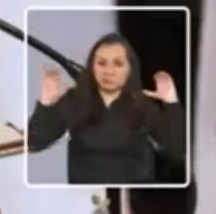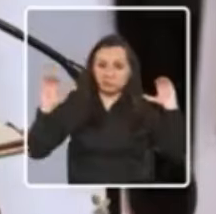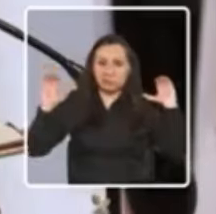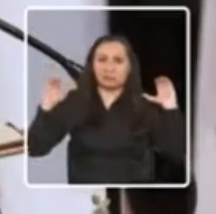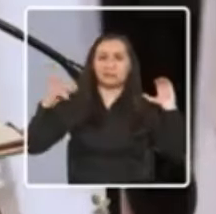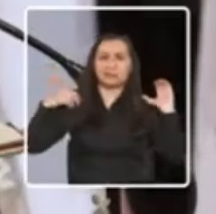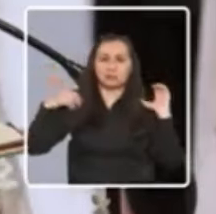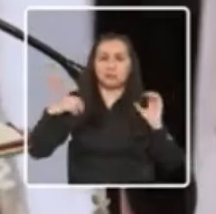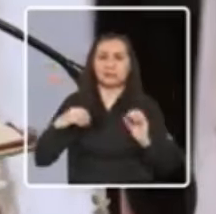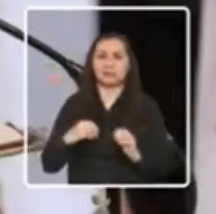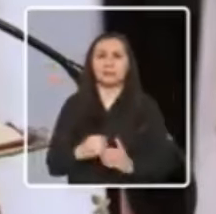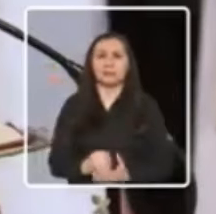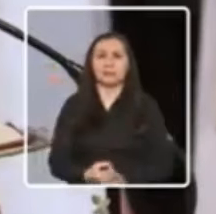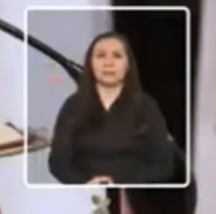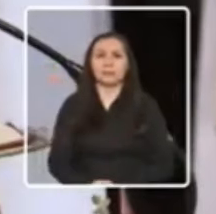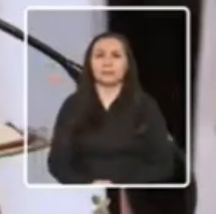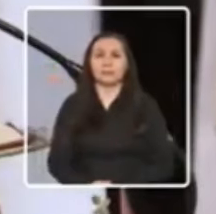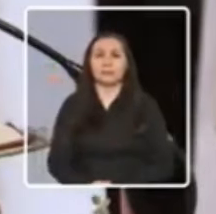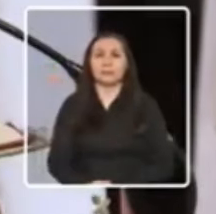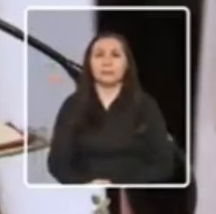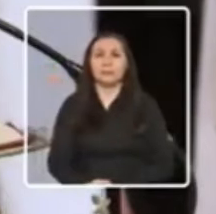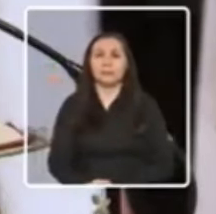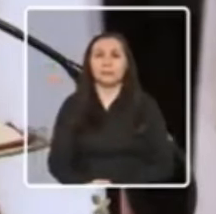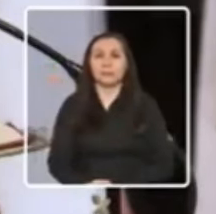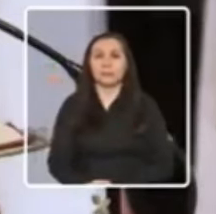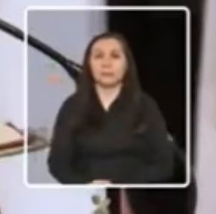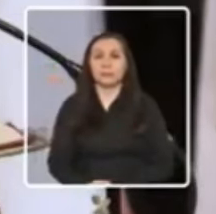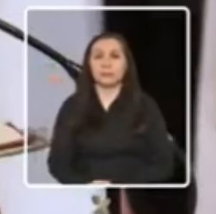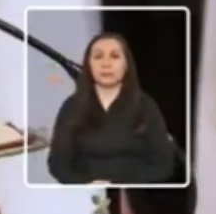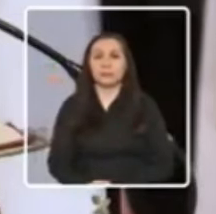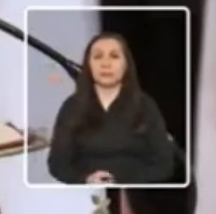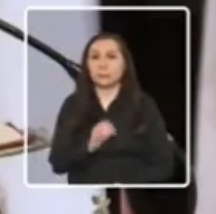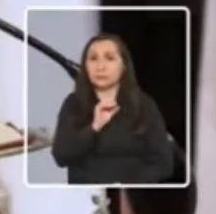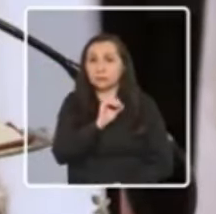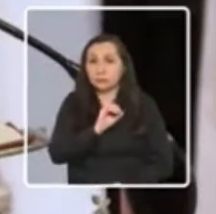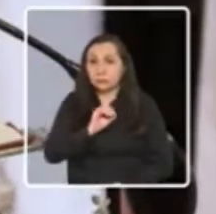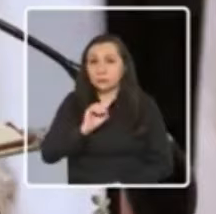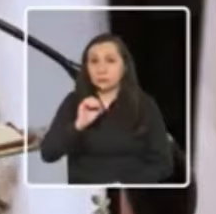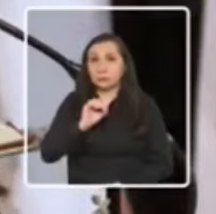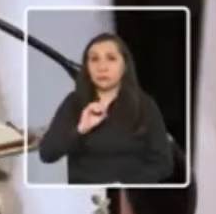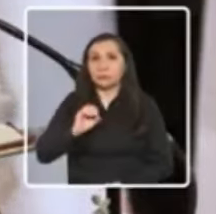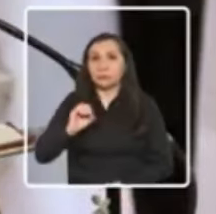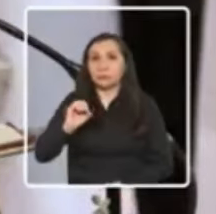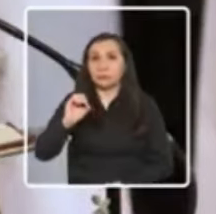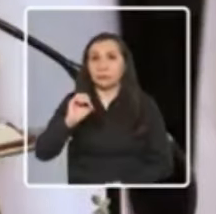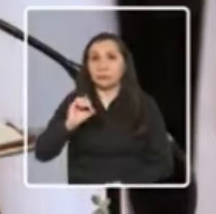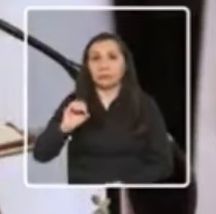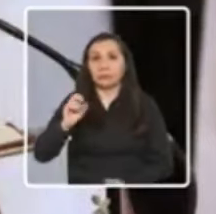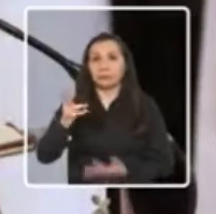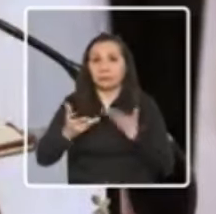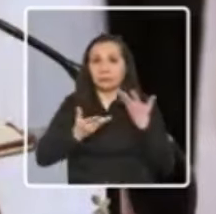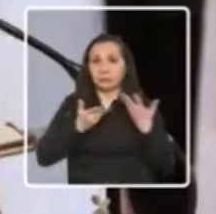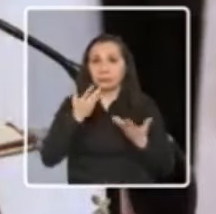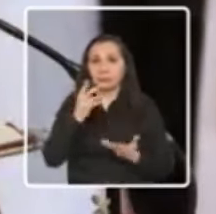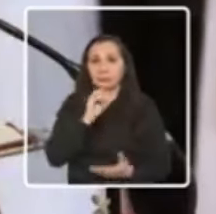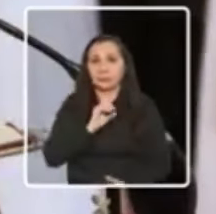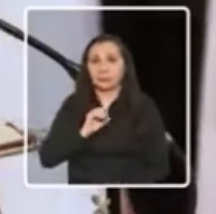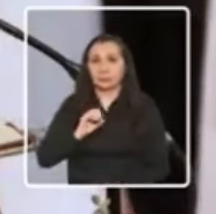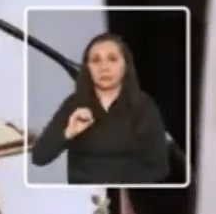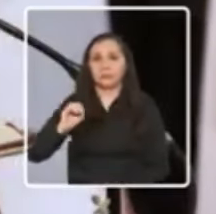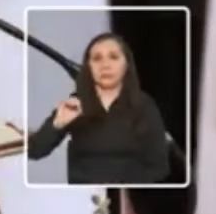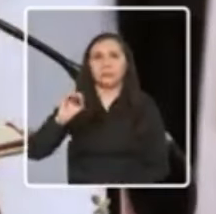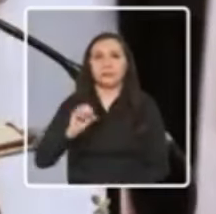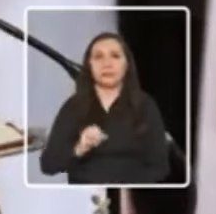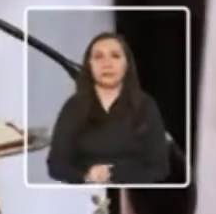que creo que nos debe motivar una una una profunda reflexión se centró en en dos elementos